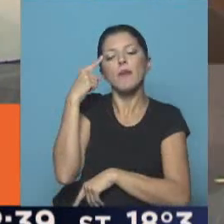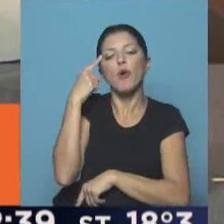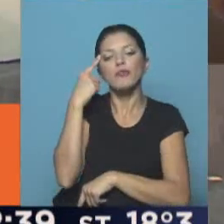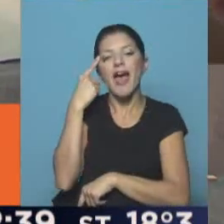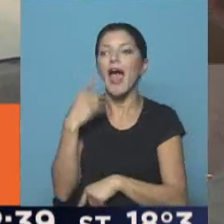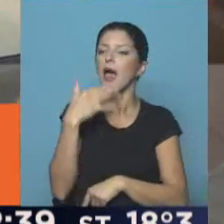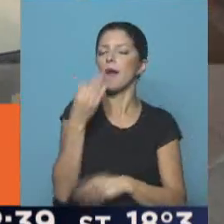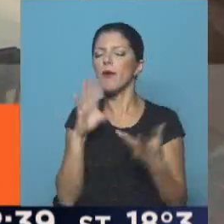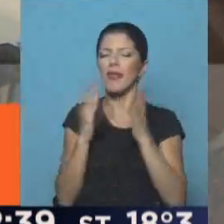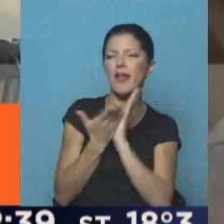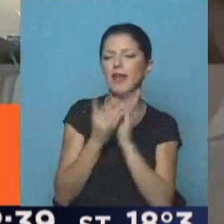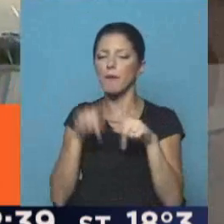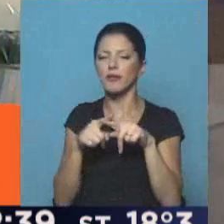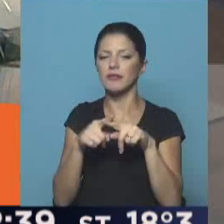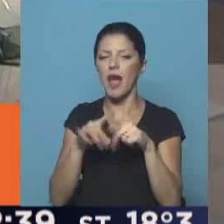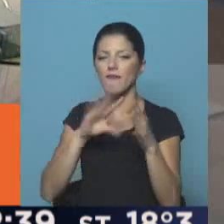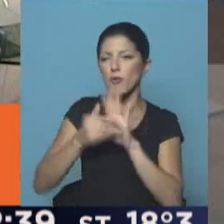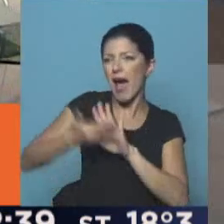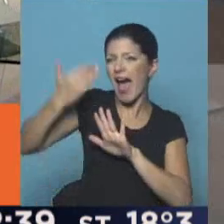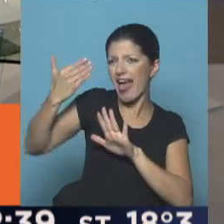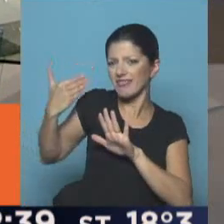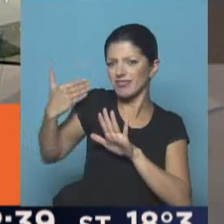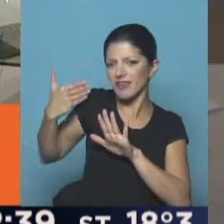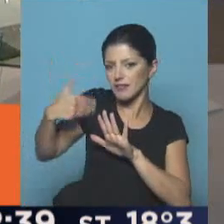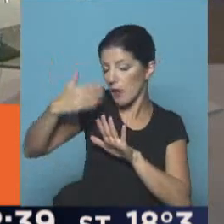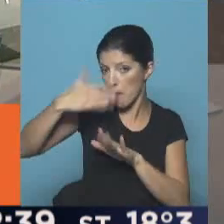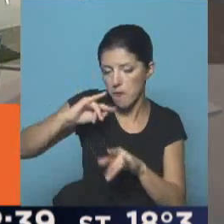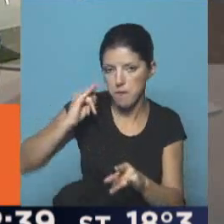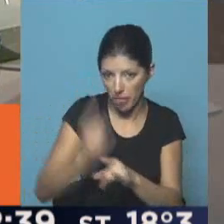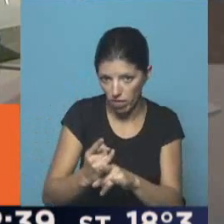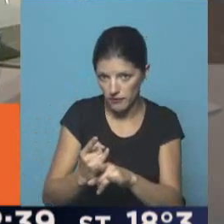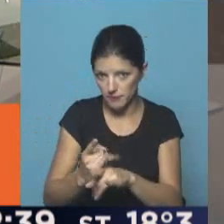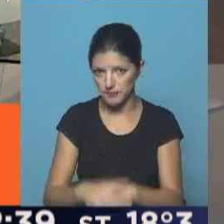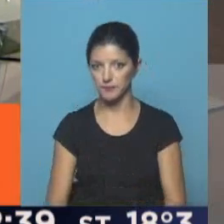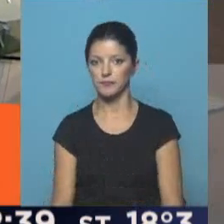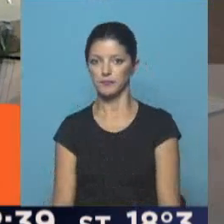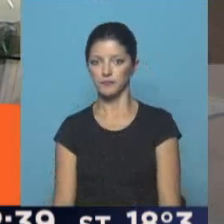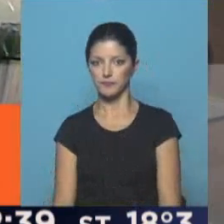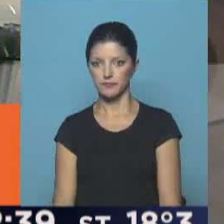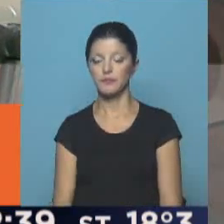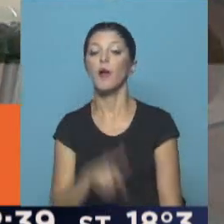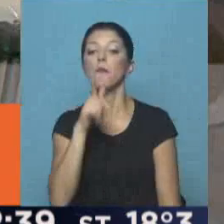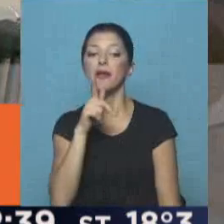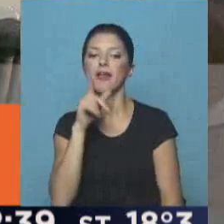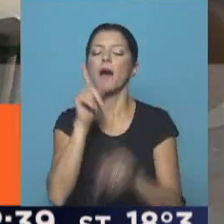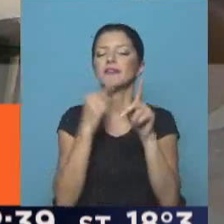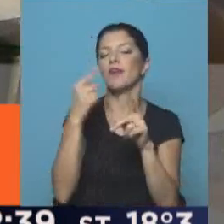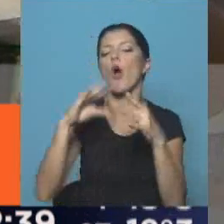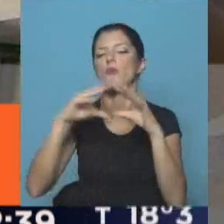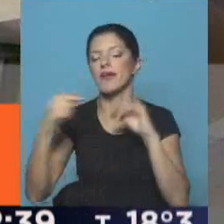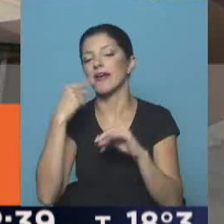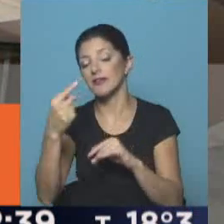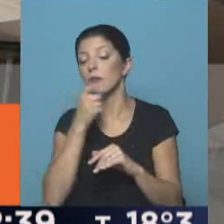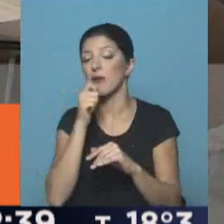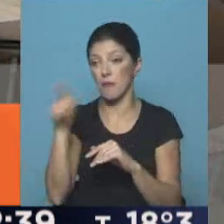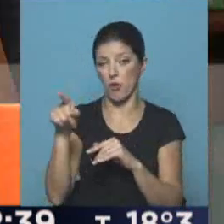correspondían a otras épocas. Y me parece que los muertos que vosotros matáis gozan de buena salud a veces. Y me parece que esta